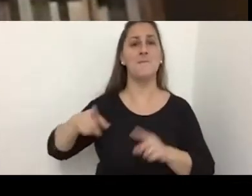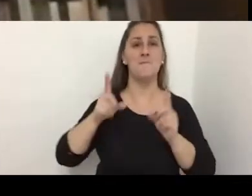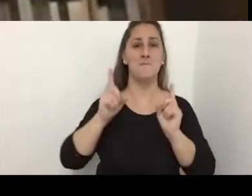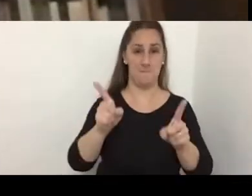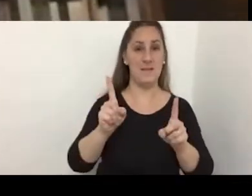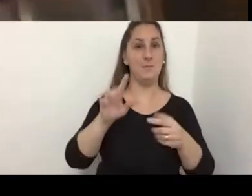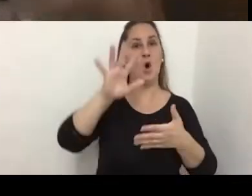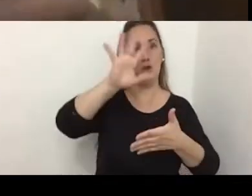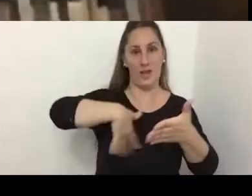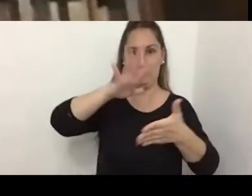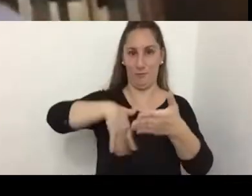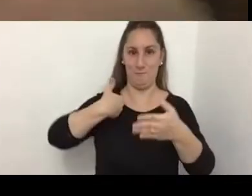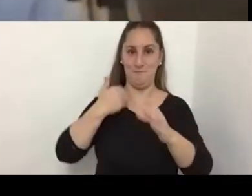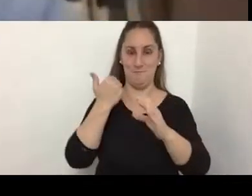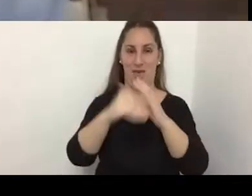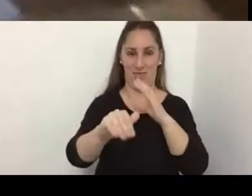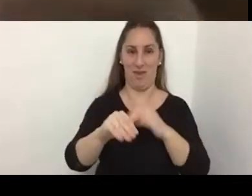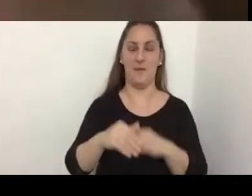textos, se fueron